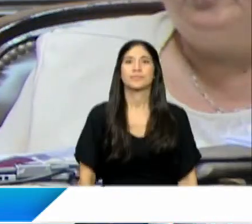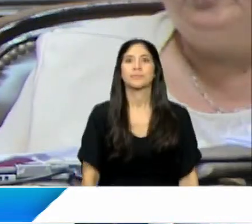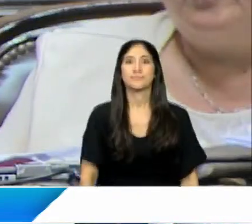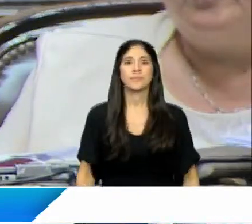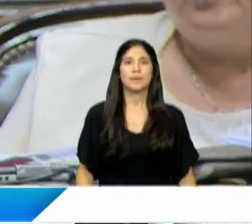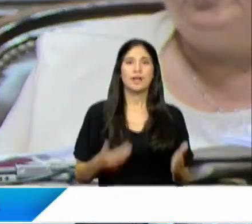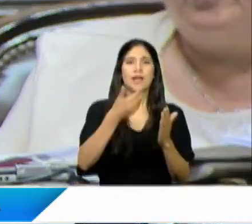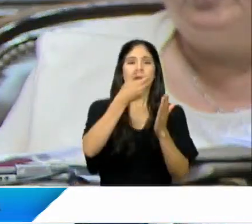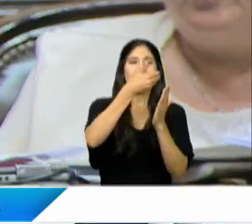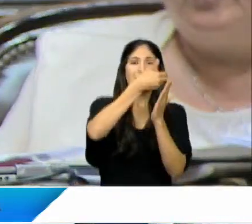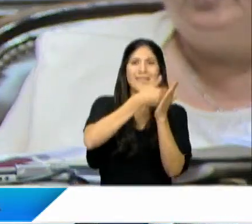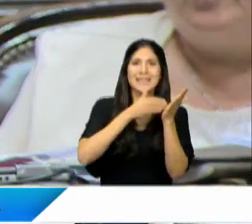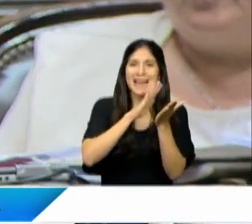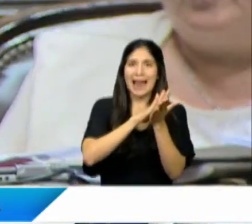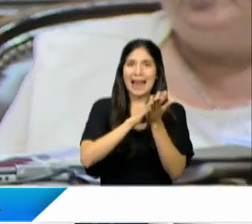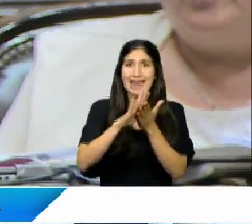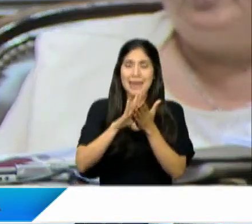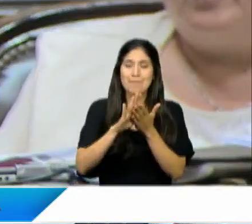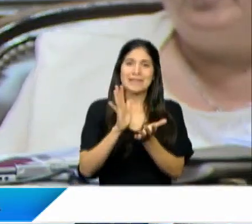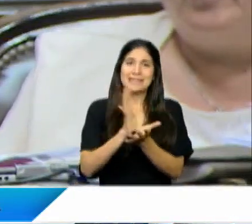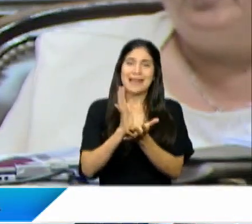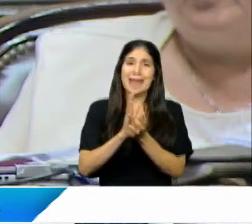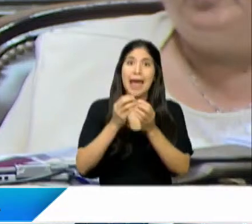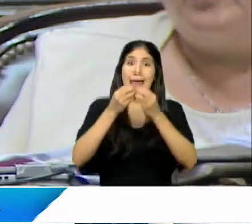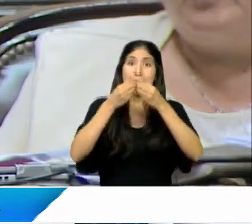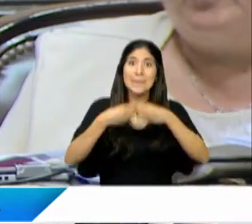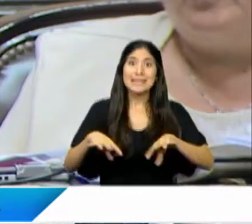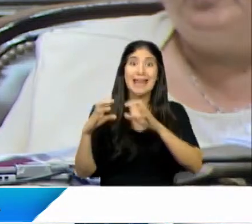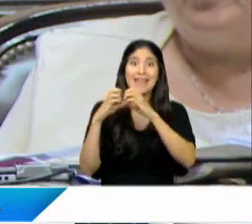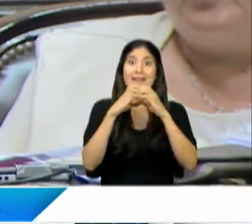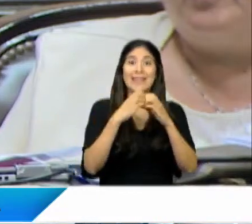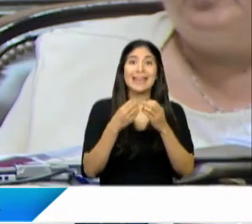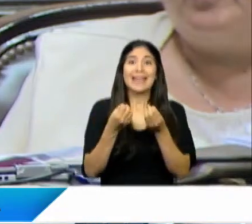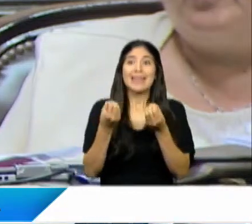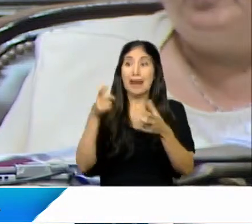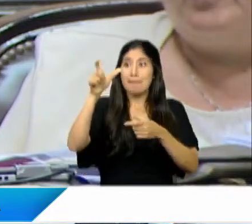es iniciar un debate que se perdió en la Argentina, que es el debate sobre la ética pública.